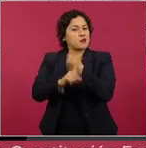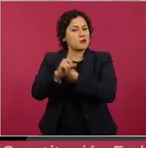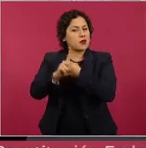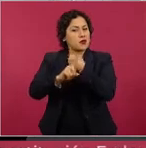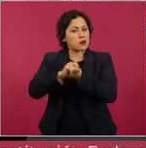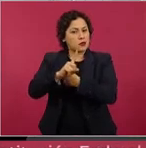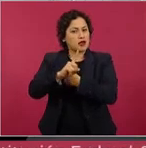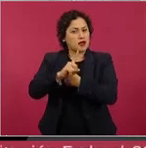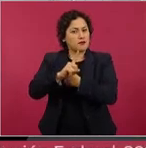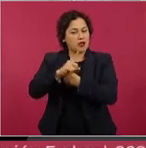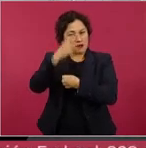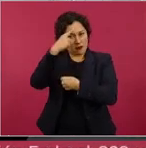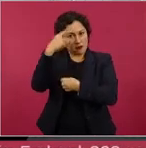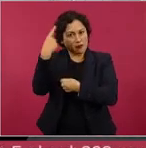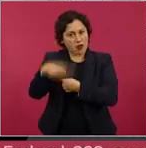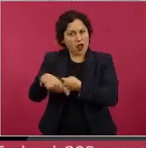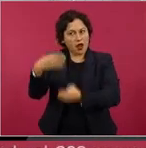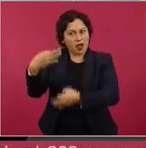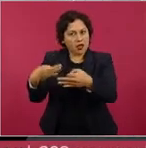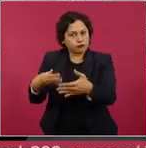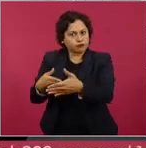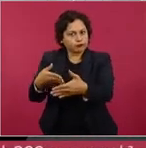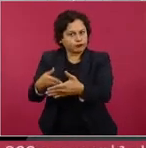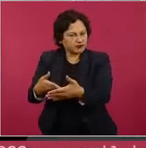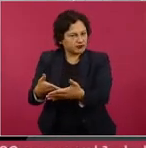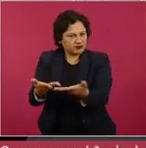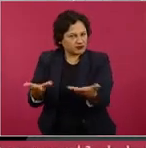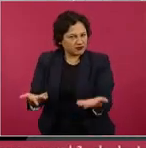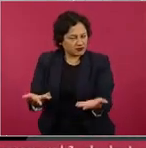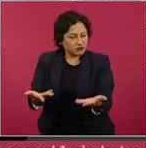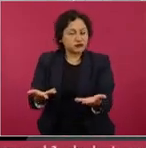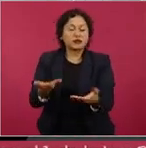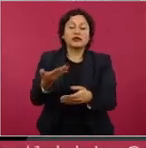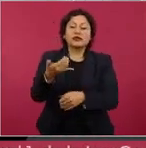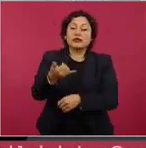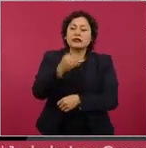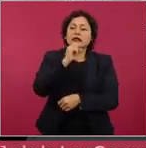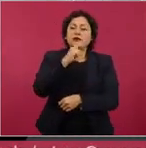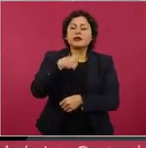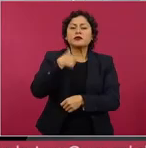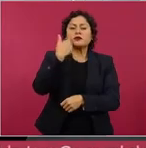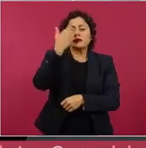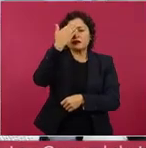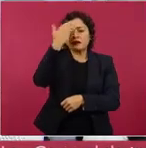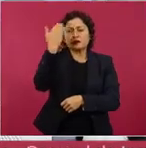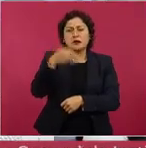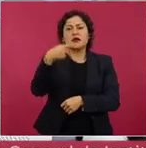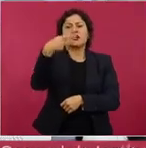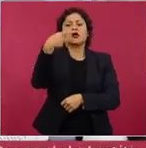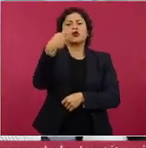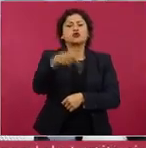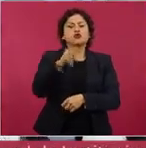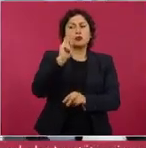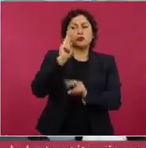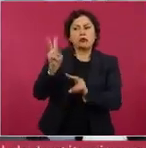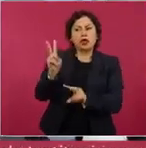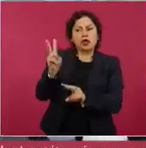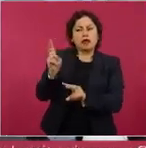procedimiento judicial? ¿Y cuál es la postura que tendrá su gobierno ante este nuevo